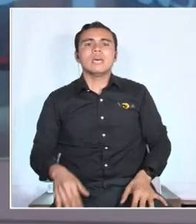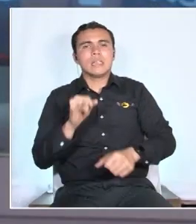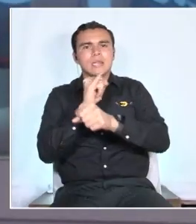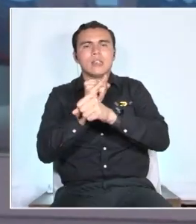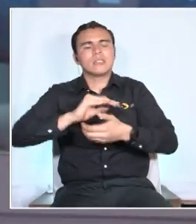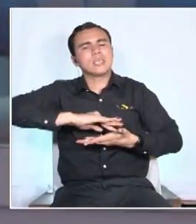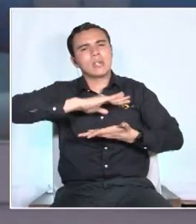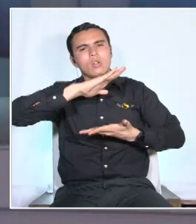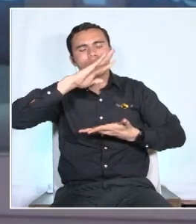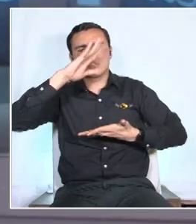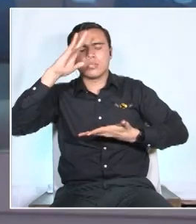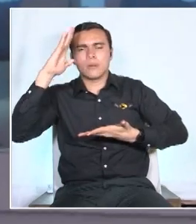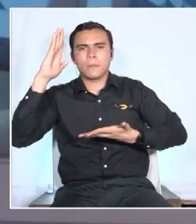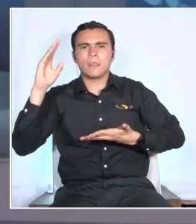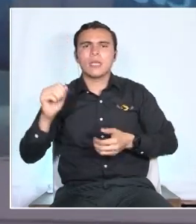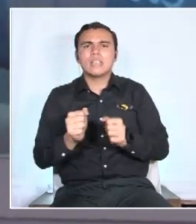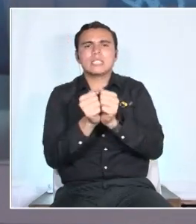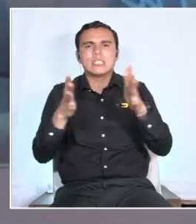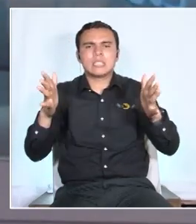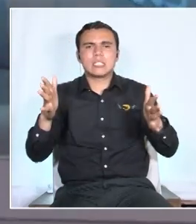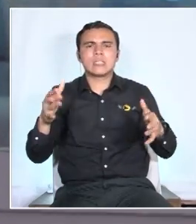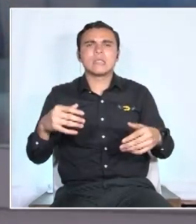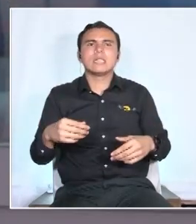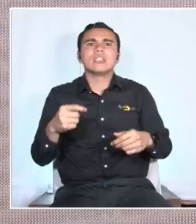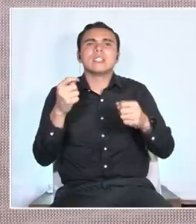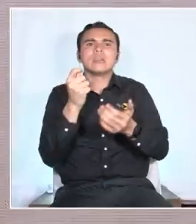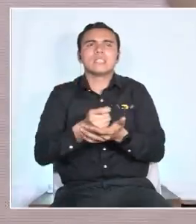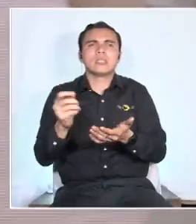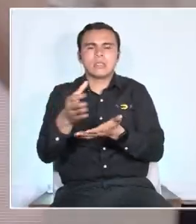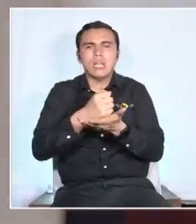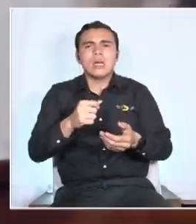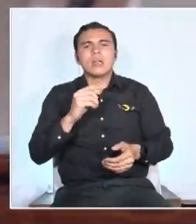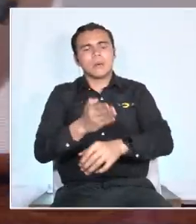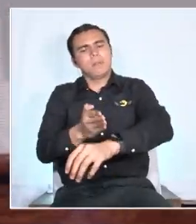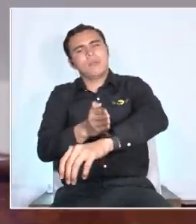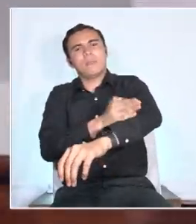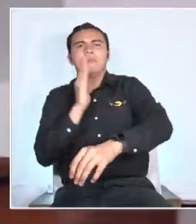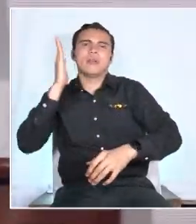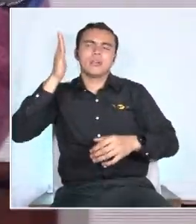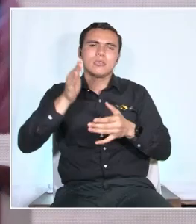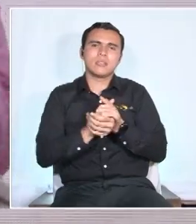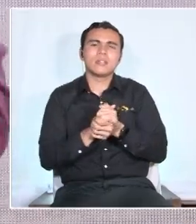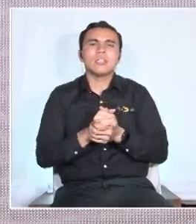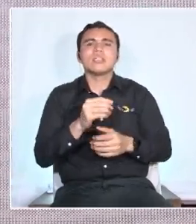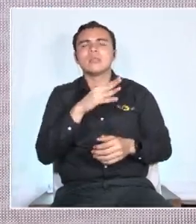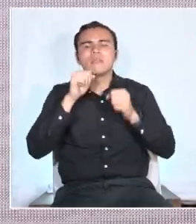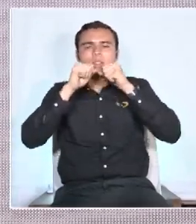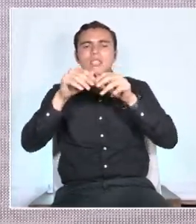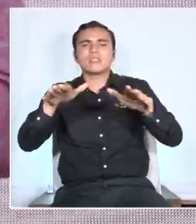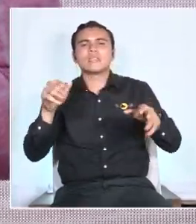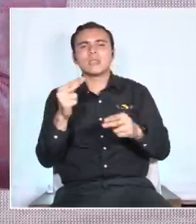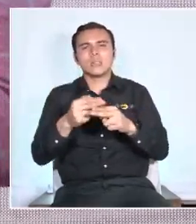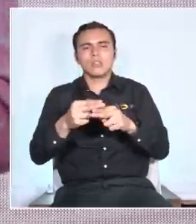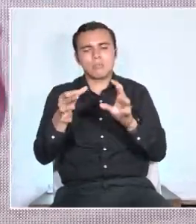iglesia gloriosa, sin deudas, sino que será próspera y será bendecida en